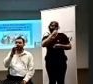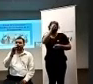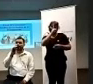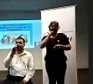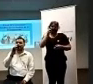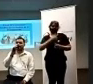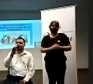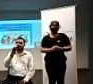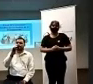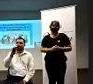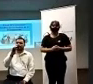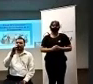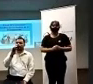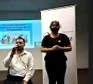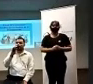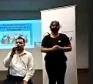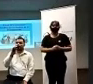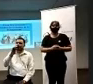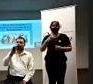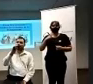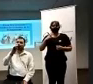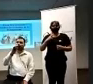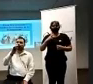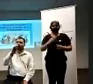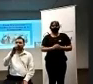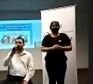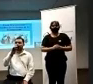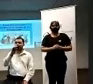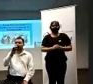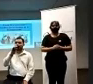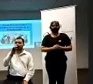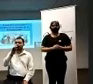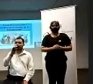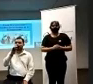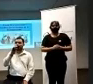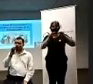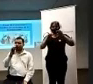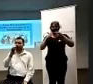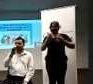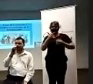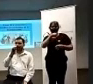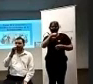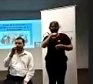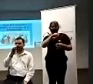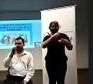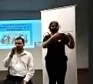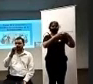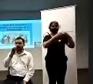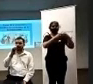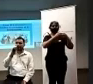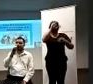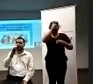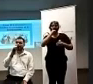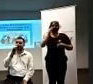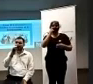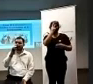encuesta a un grupo para mí reducido de personas con discapacidad, pero que sirvió como base para